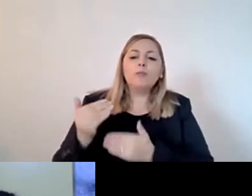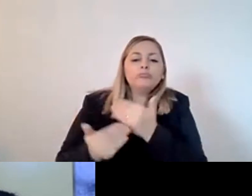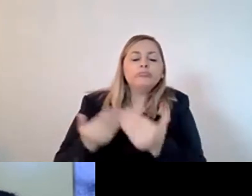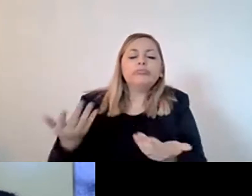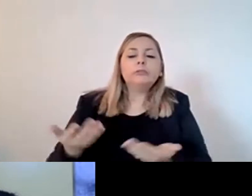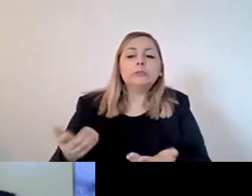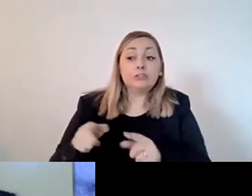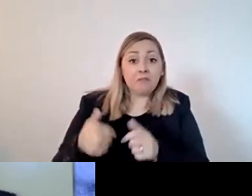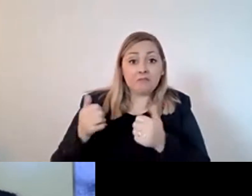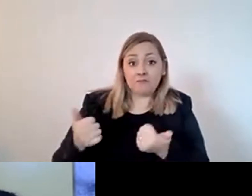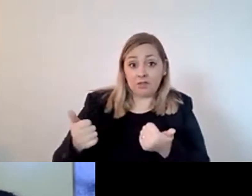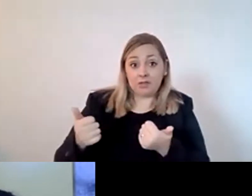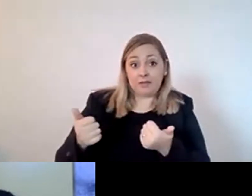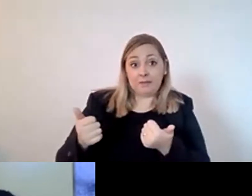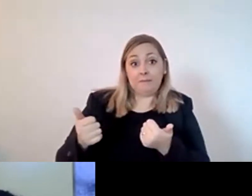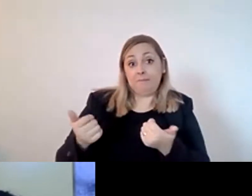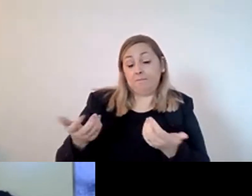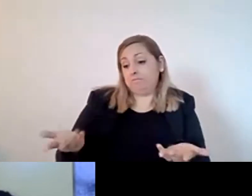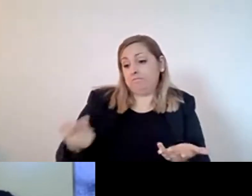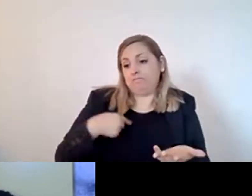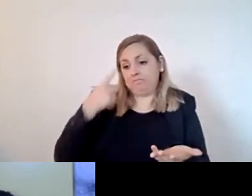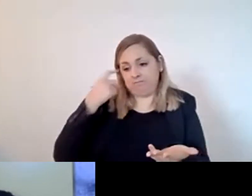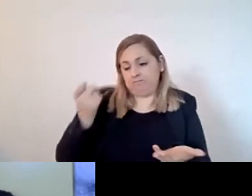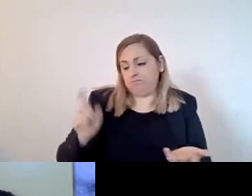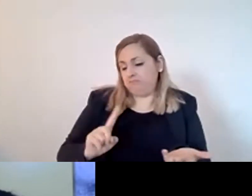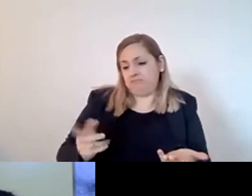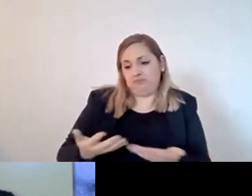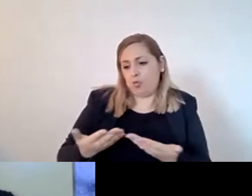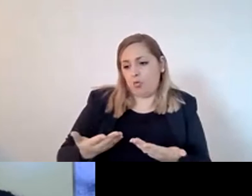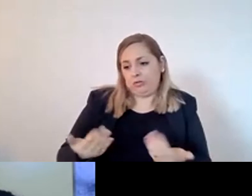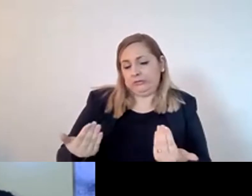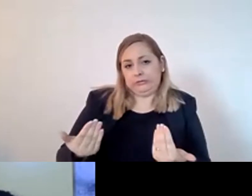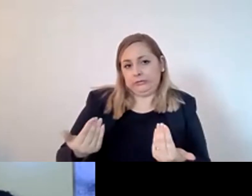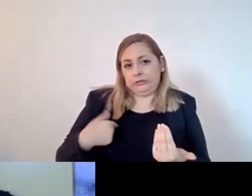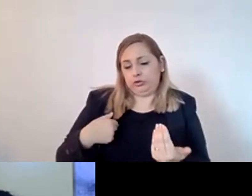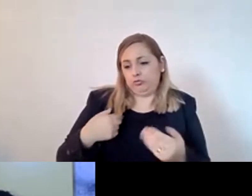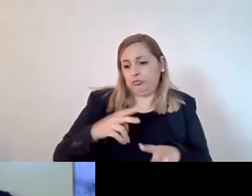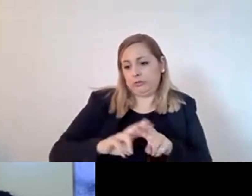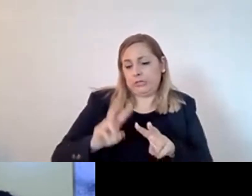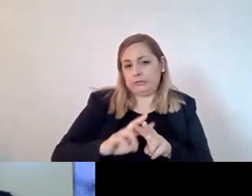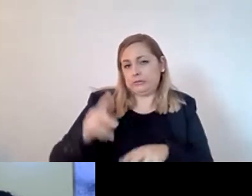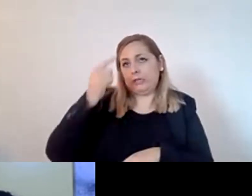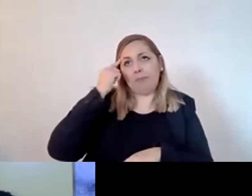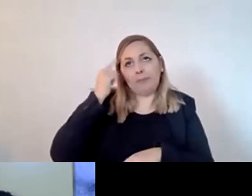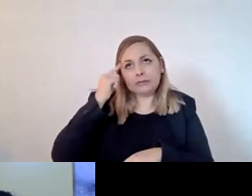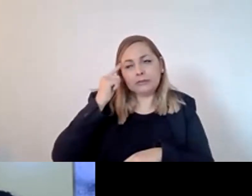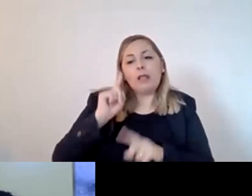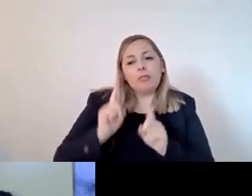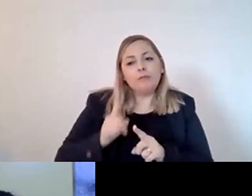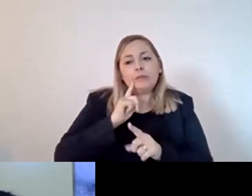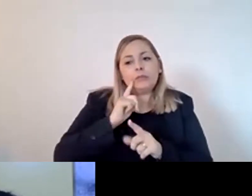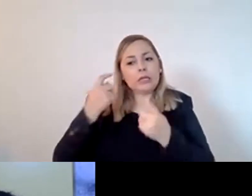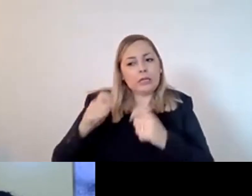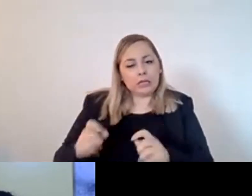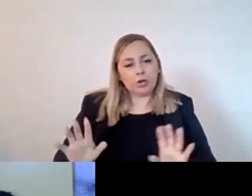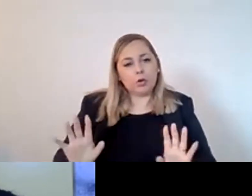funcionando bien. Yo creo que no se justifica que yo vaya a pensar que tendrían que tener.